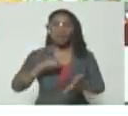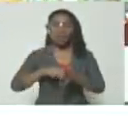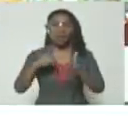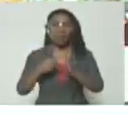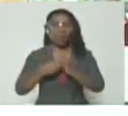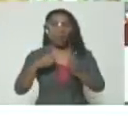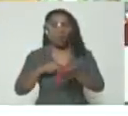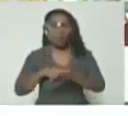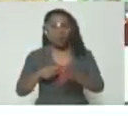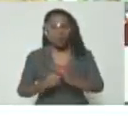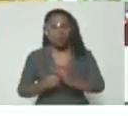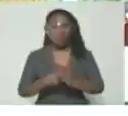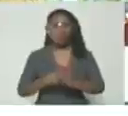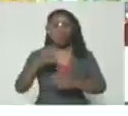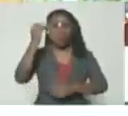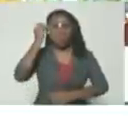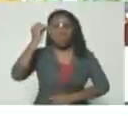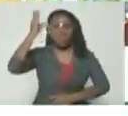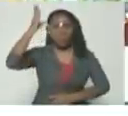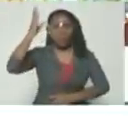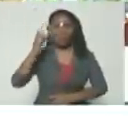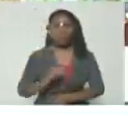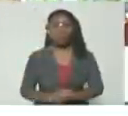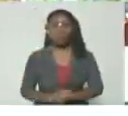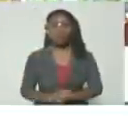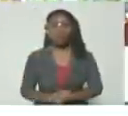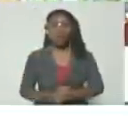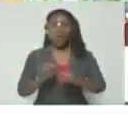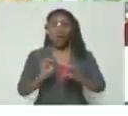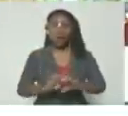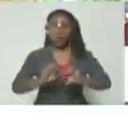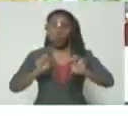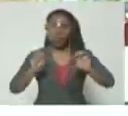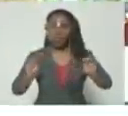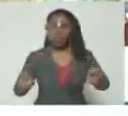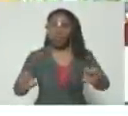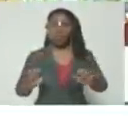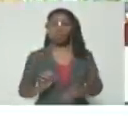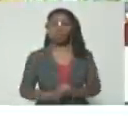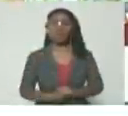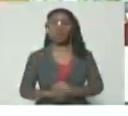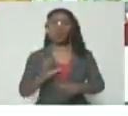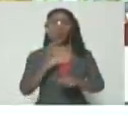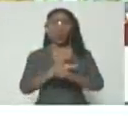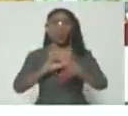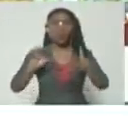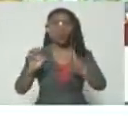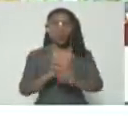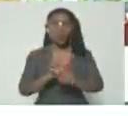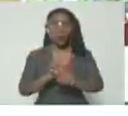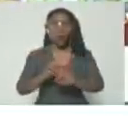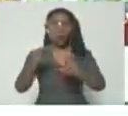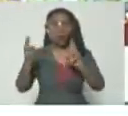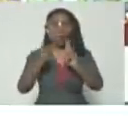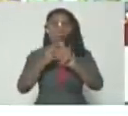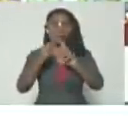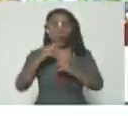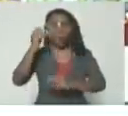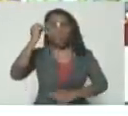tecnología, la capacidad, la educación, la cultura, el